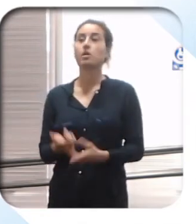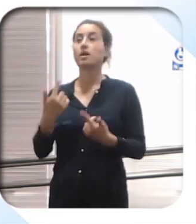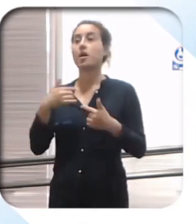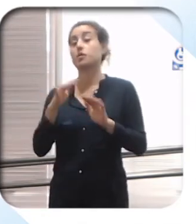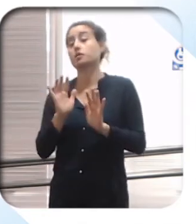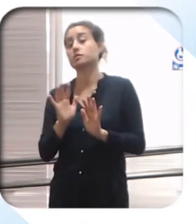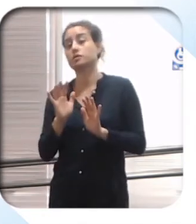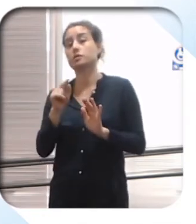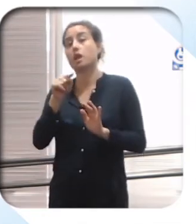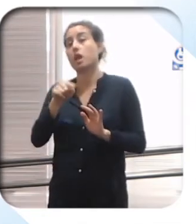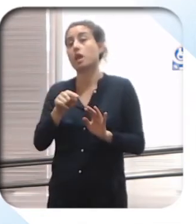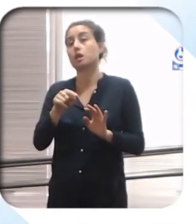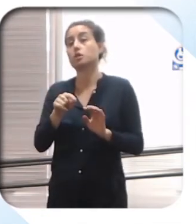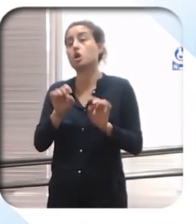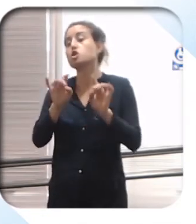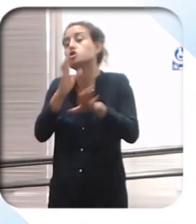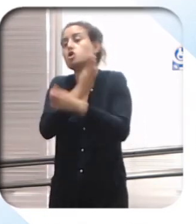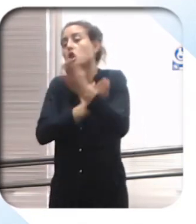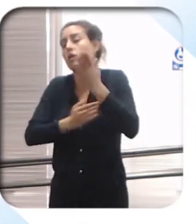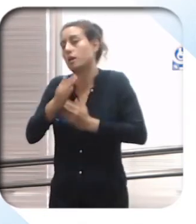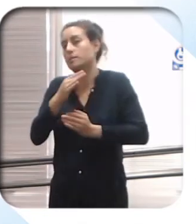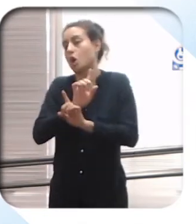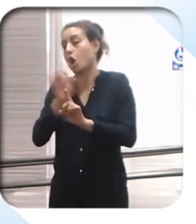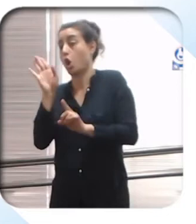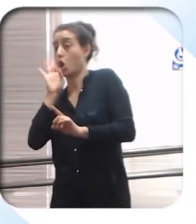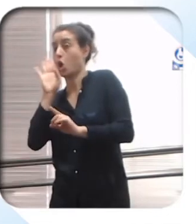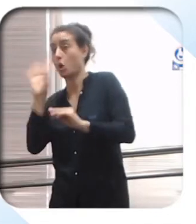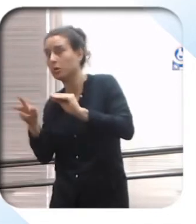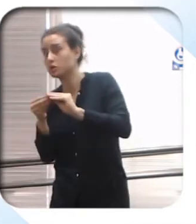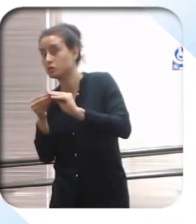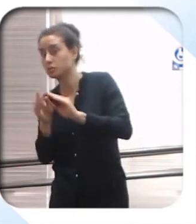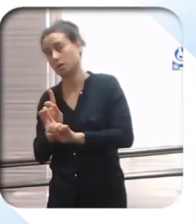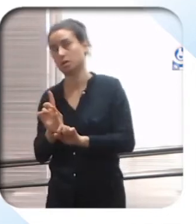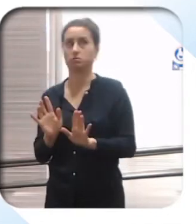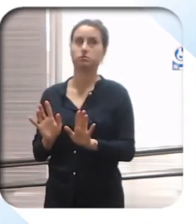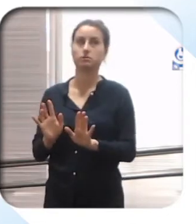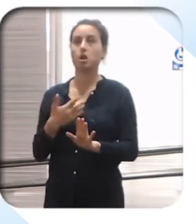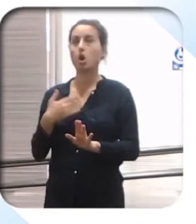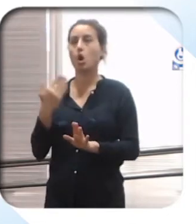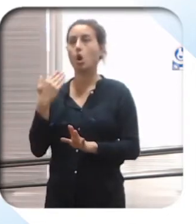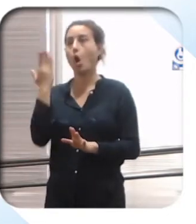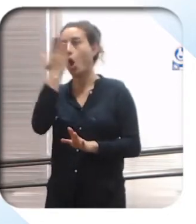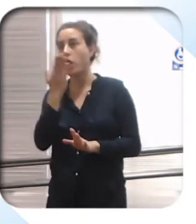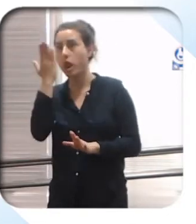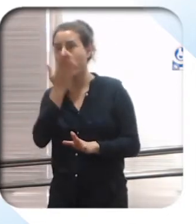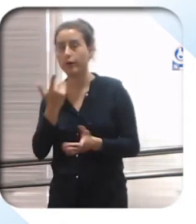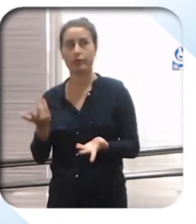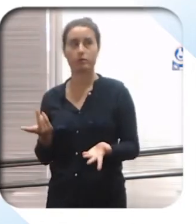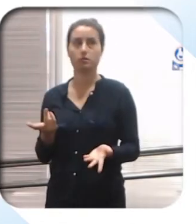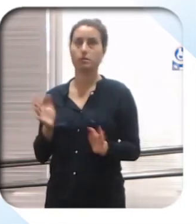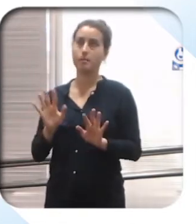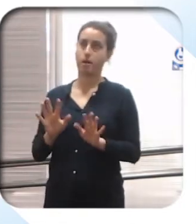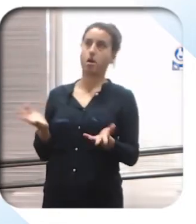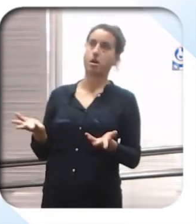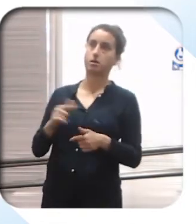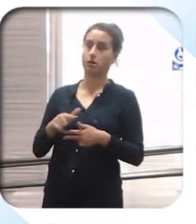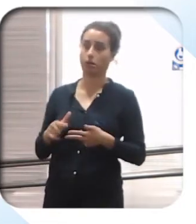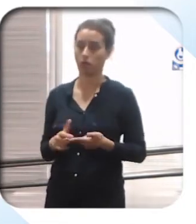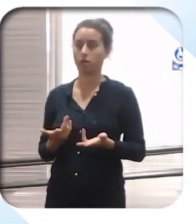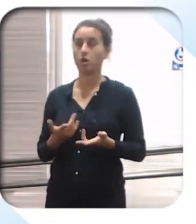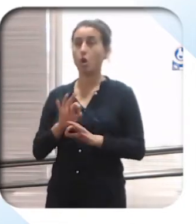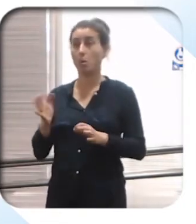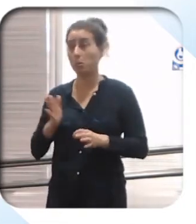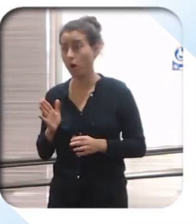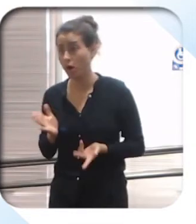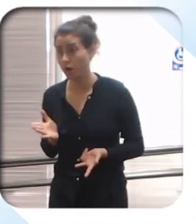lo menos que sea solo discapacitado, no le vamos a agregar más ítems. Mira si es negro todavía el chiquilín. O sea, y mira si